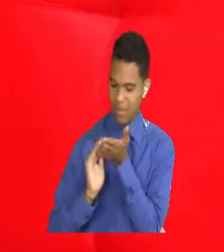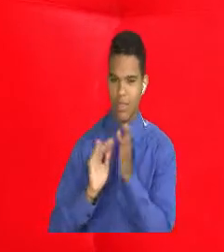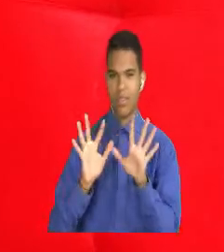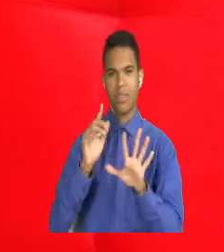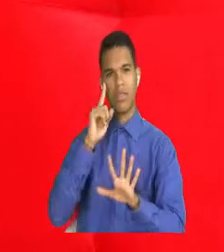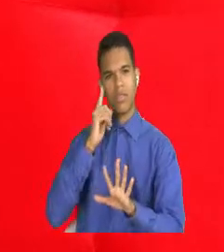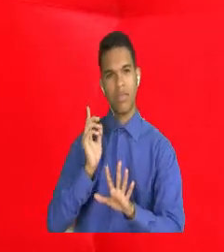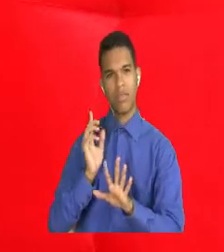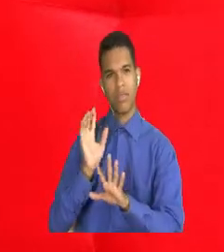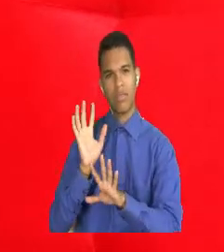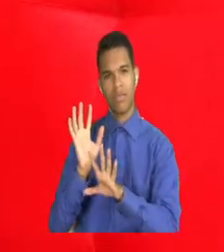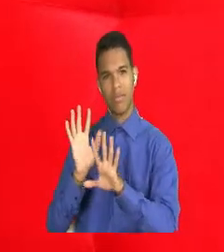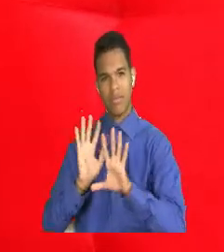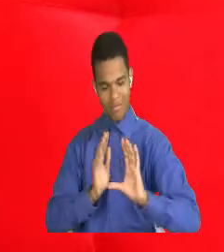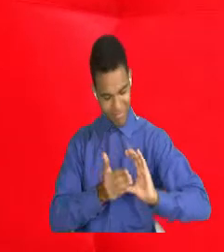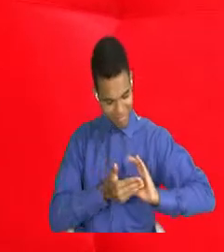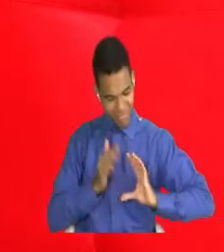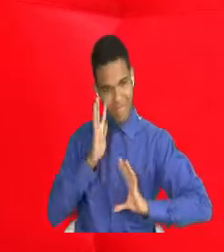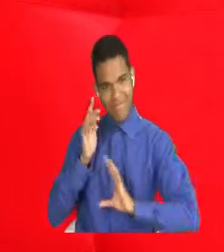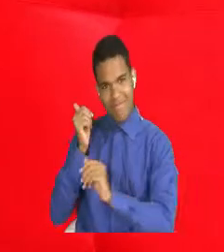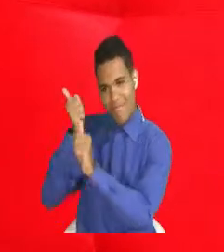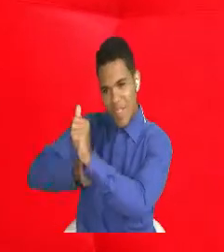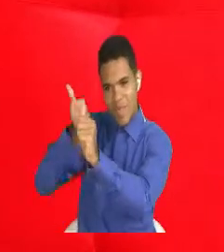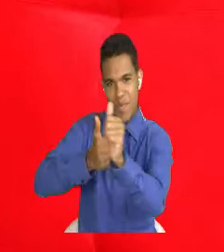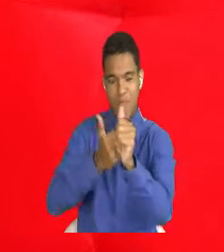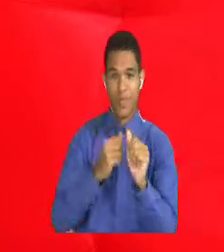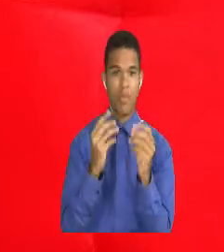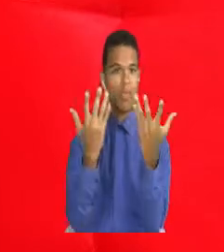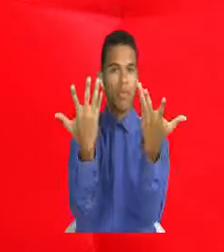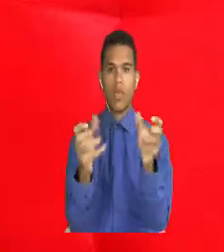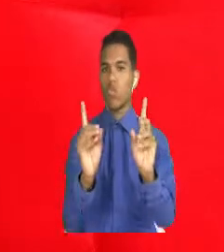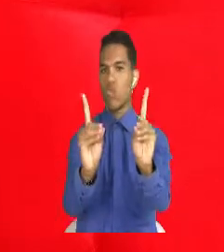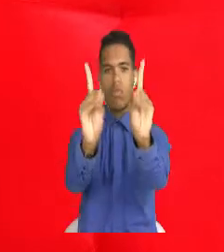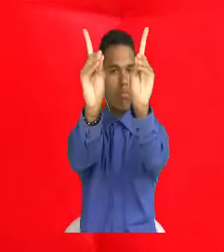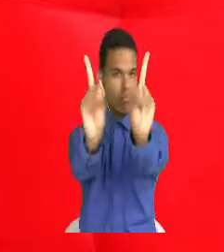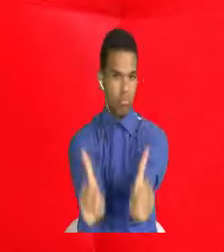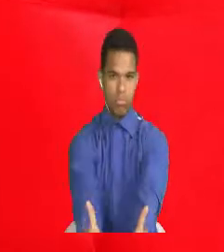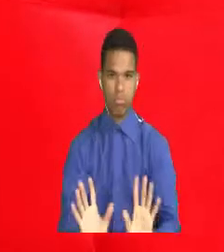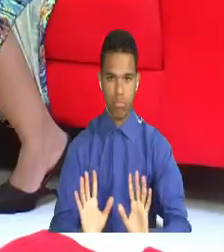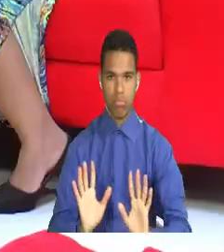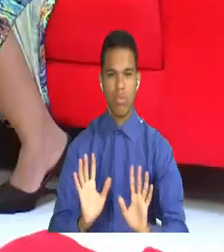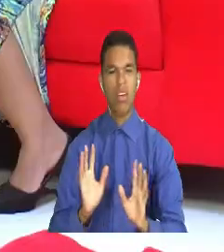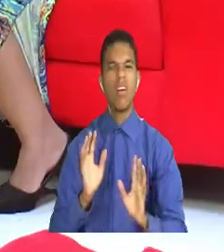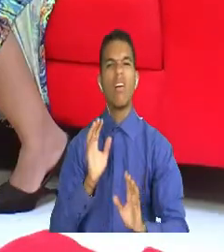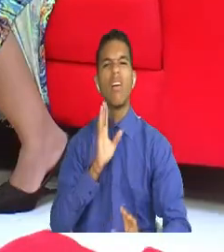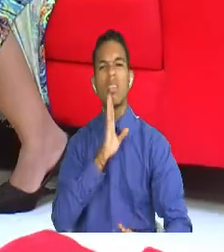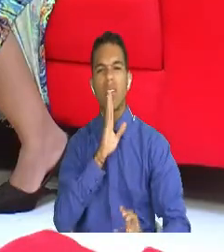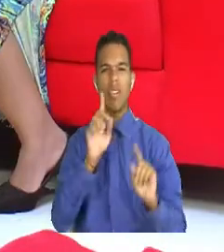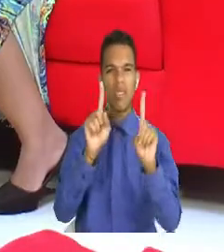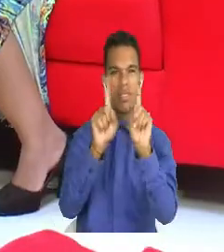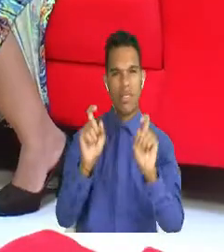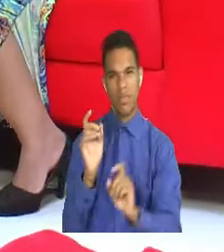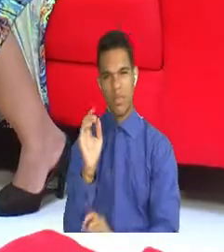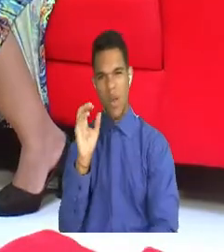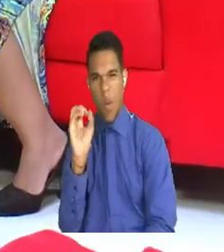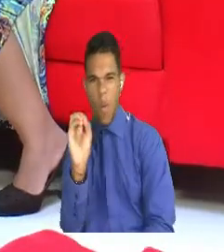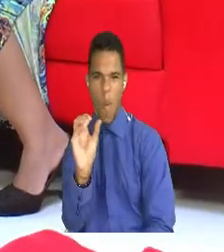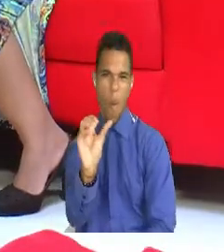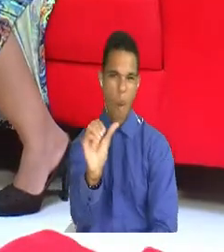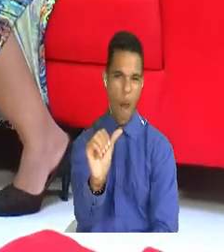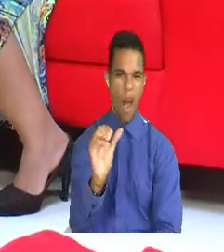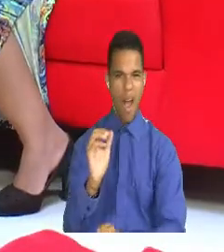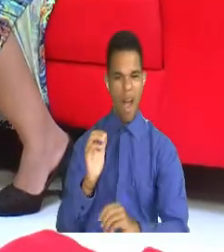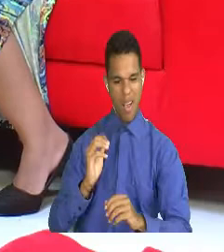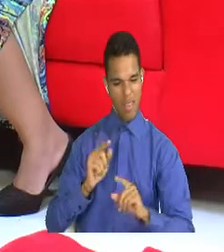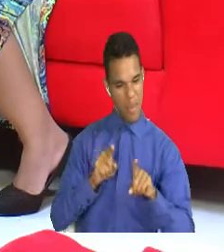personalizado, es decir, como usted lo desee, como usted lo quiera o para quien usted quiera regalárselo. Entonces, por ejemplo, yo quiero